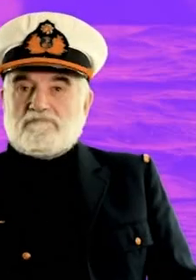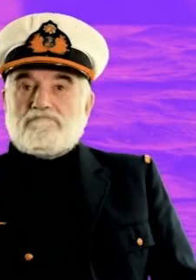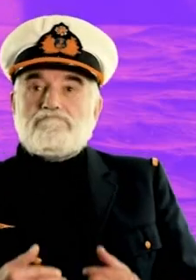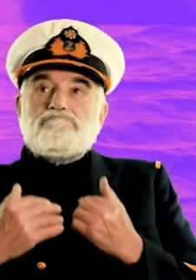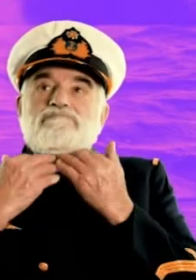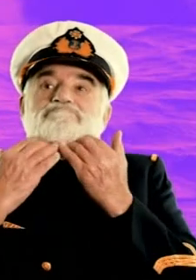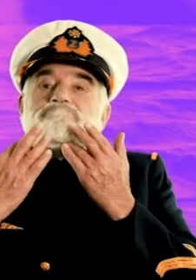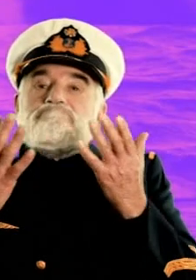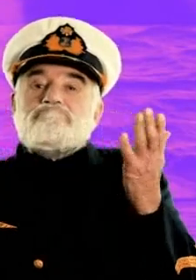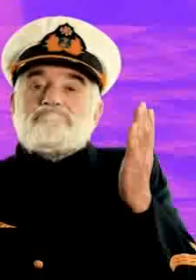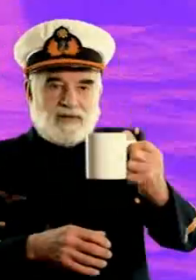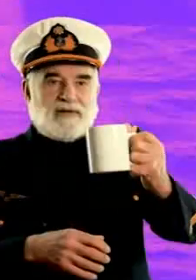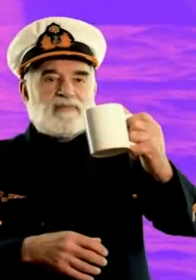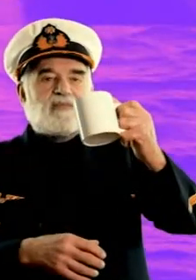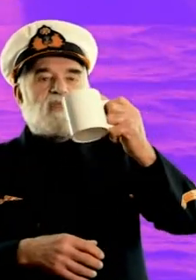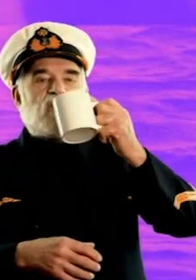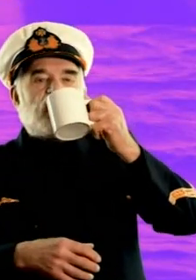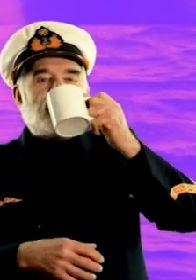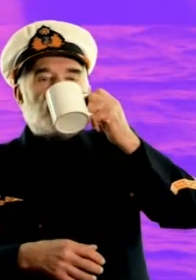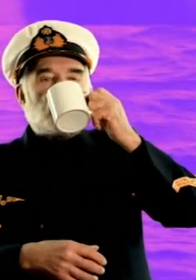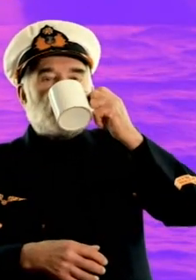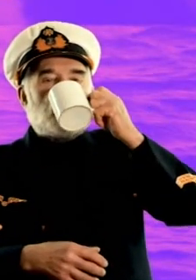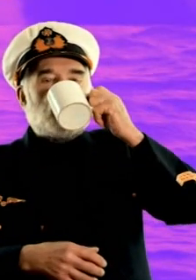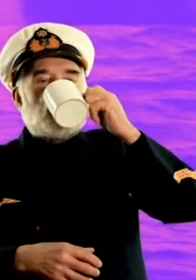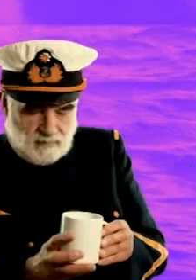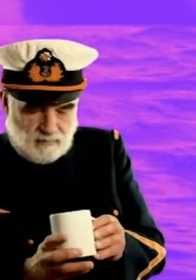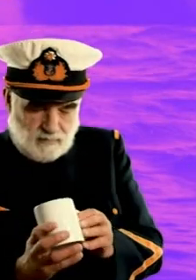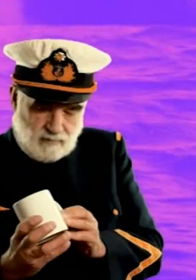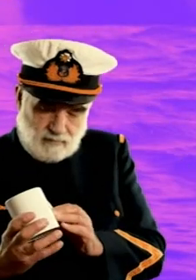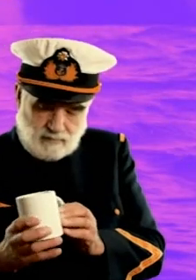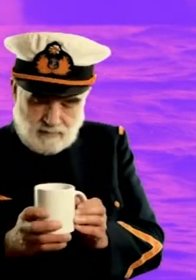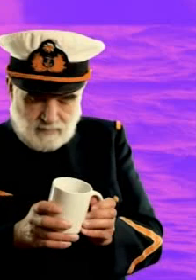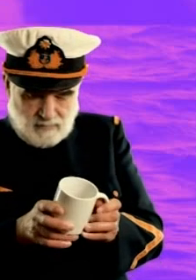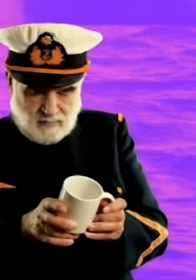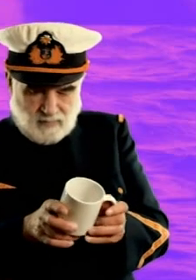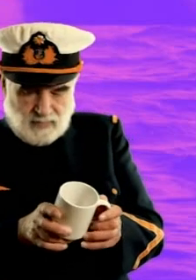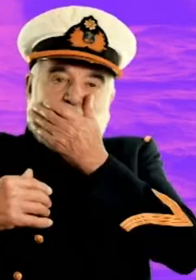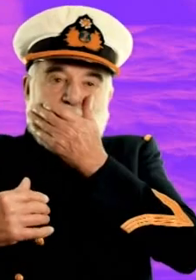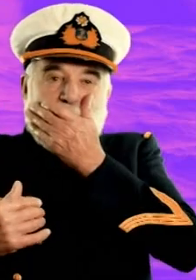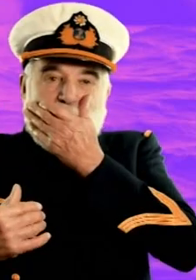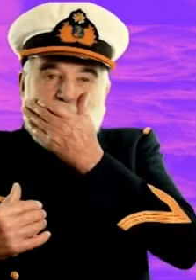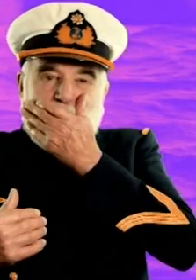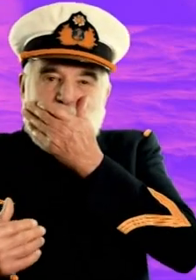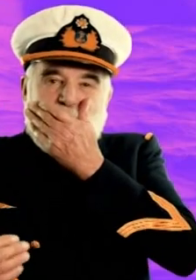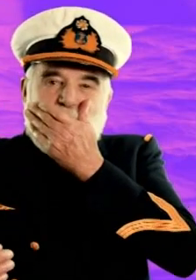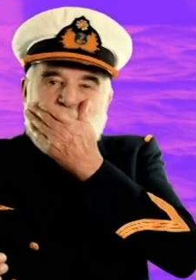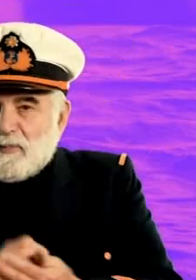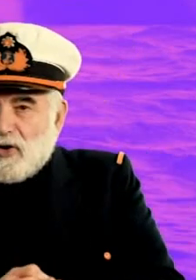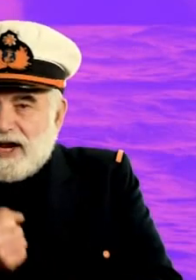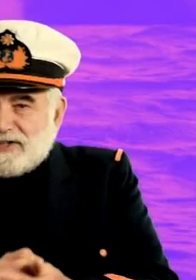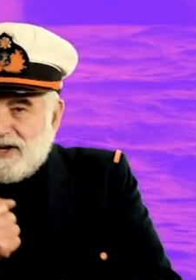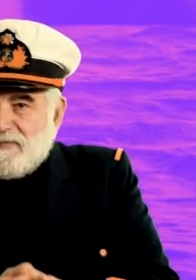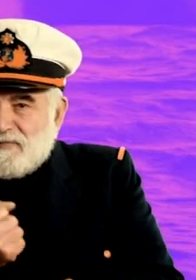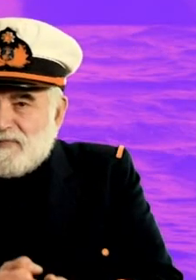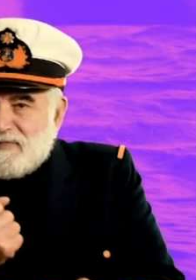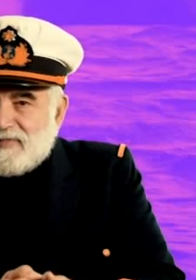en el programa inventado por Sofovich? Parece que la actual edila del Frente y la candidata multicolor a la intendencia se tiraron con todo al aire y se dijeron